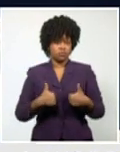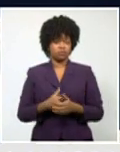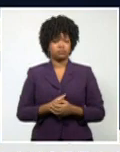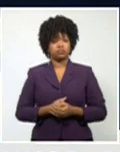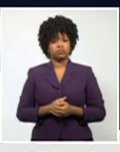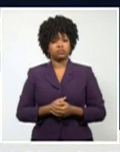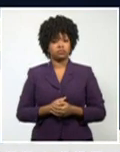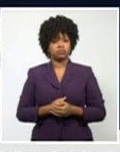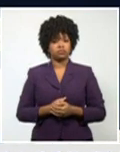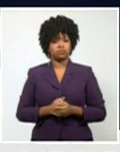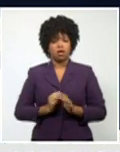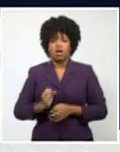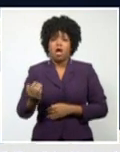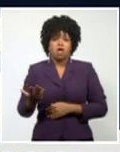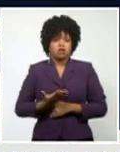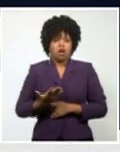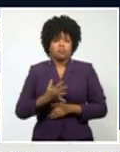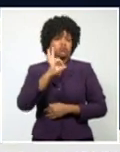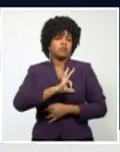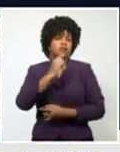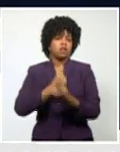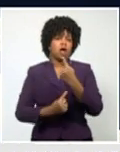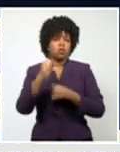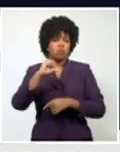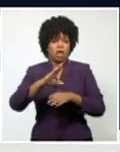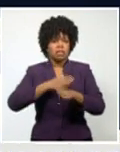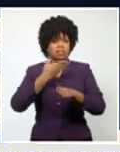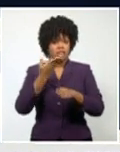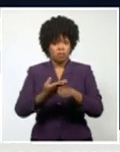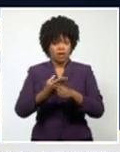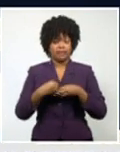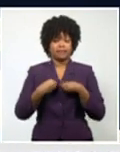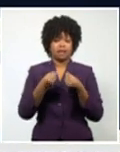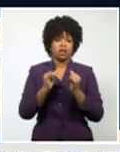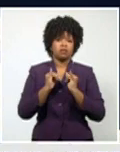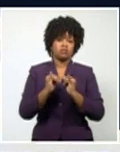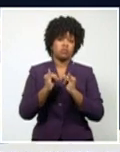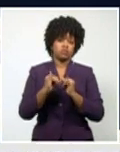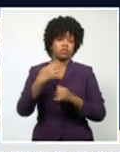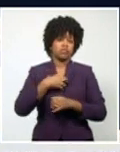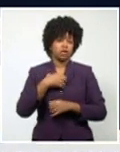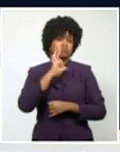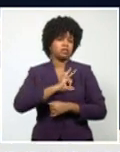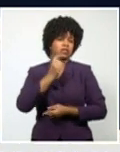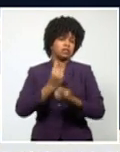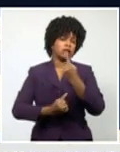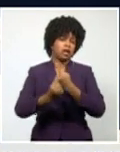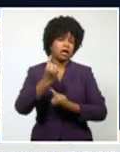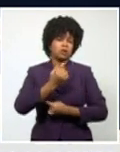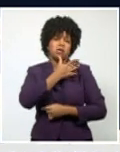e inmediatamente, o por lo menos posterior a la información de que tengo síntomas, se ponen además